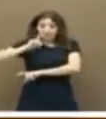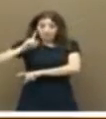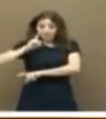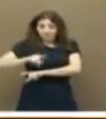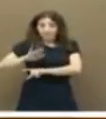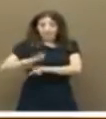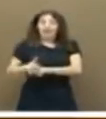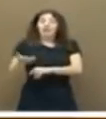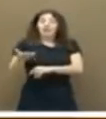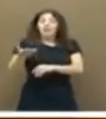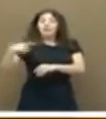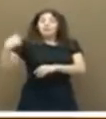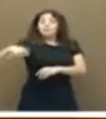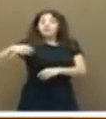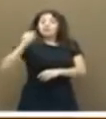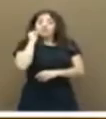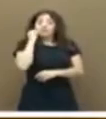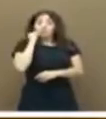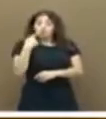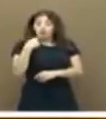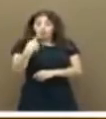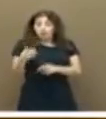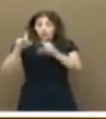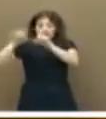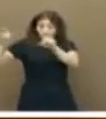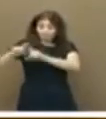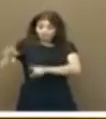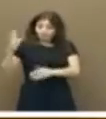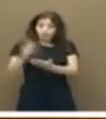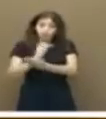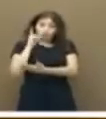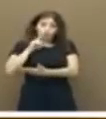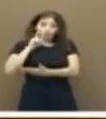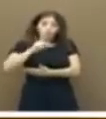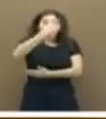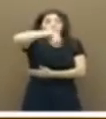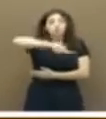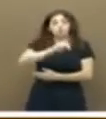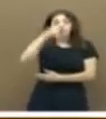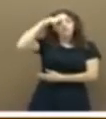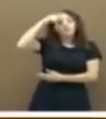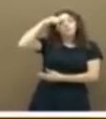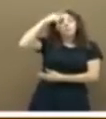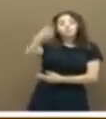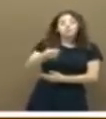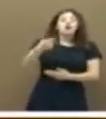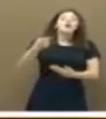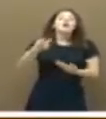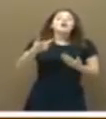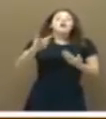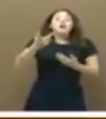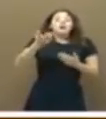cultura el presidente Monago y estamos haciendo de la política cultural una política universal que